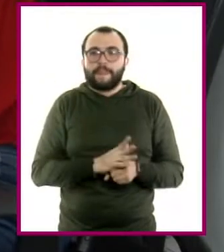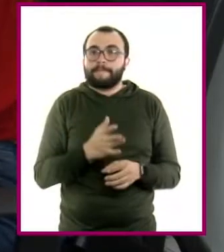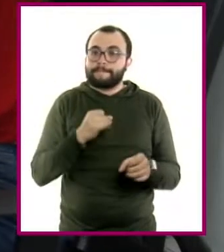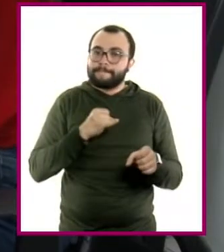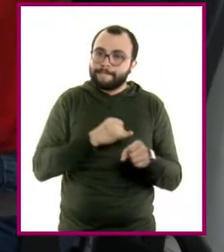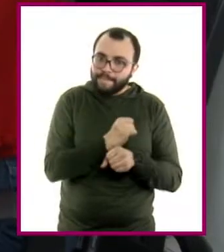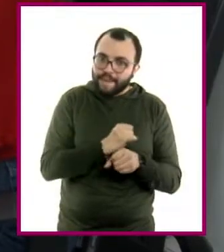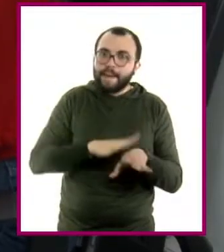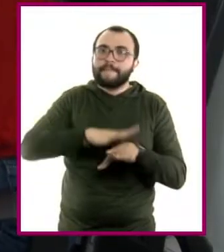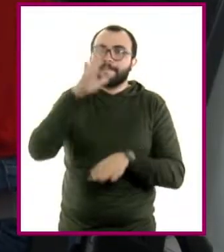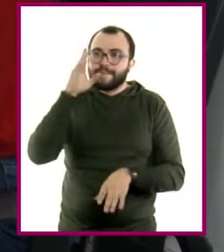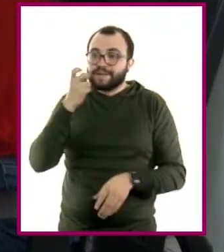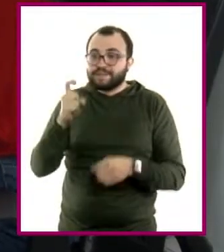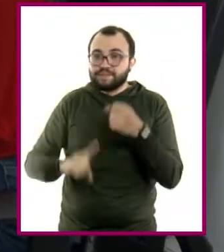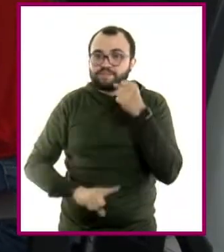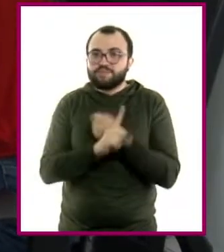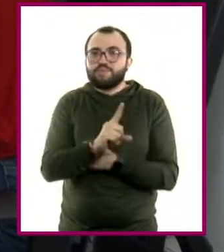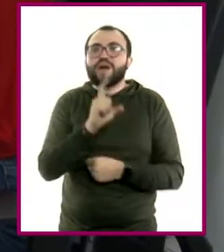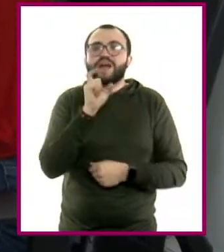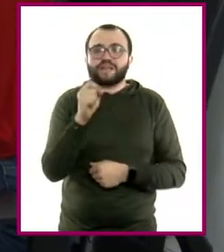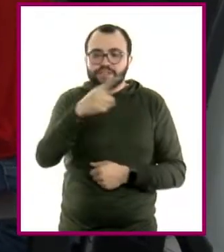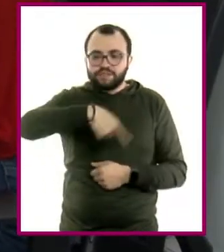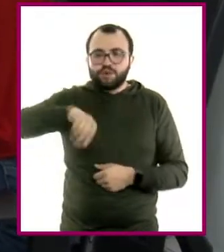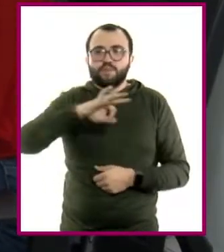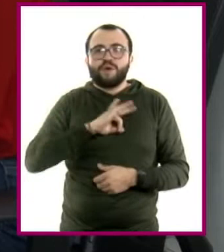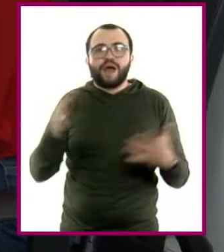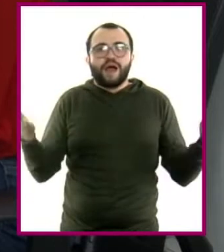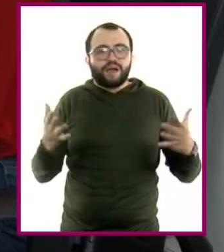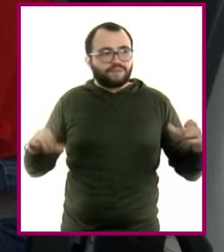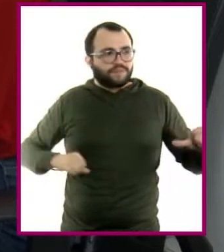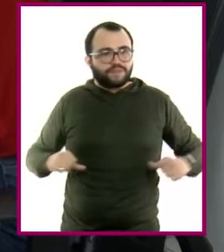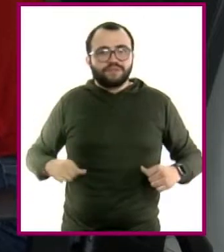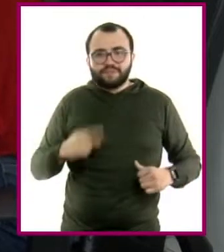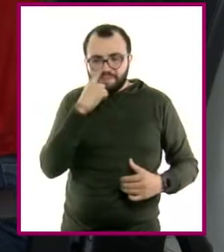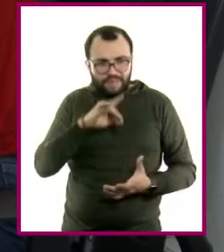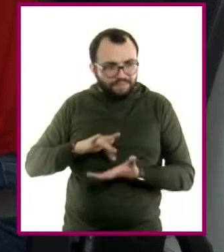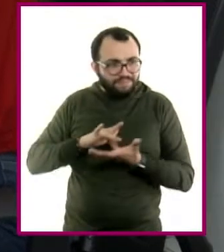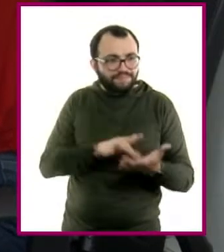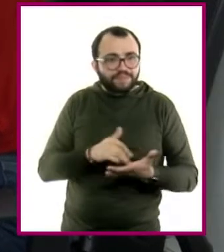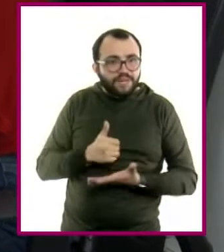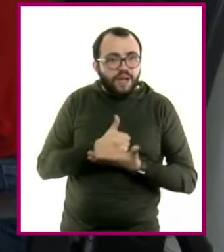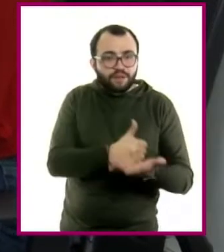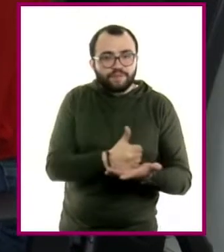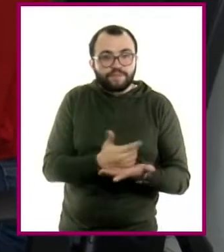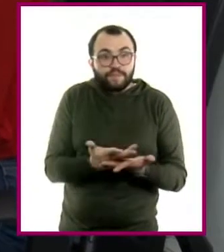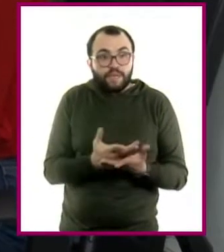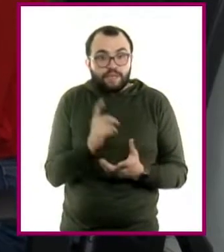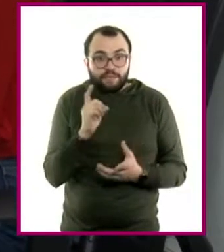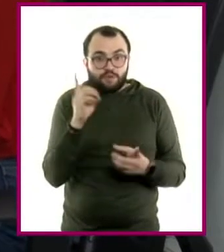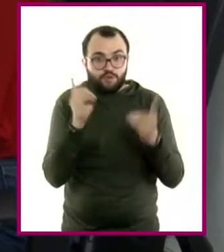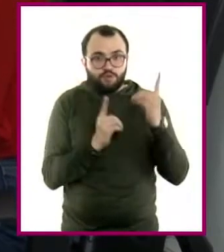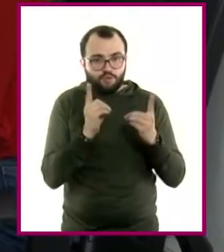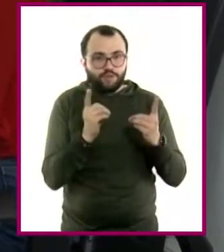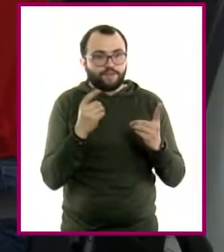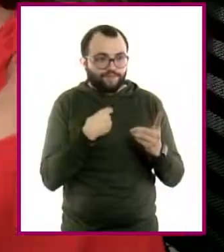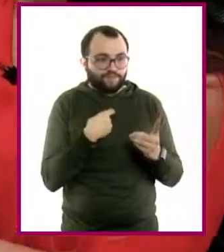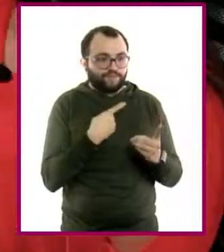problemáticas y qué acciones podemos implementar o ya se están implementando. Cualquier duda te la comunicamos. Sí, por favor.